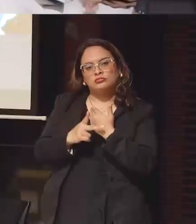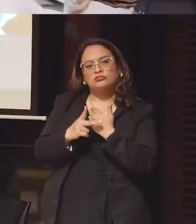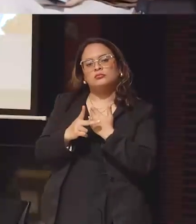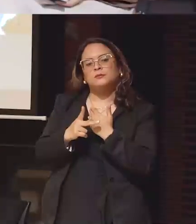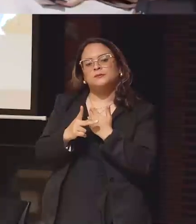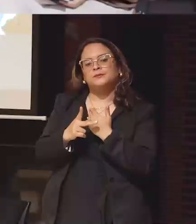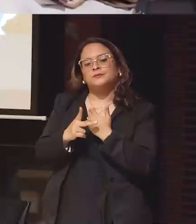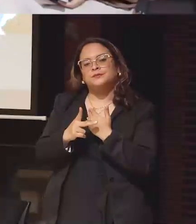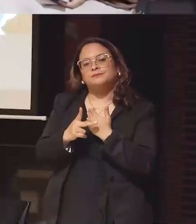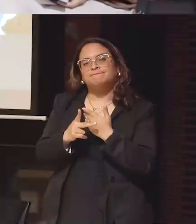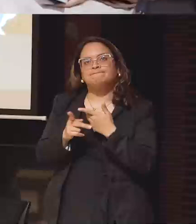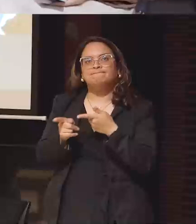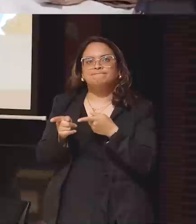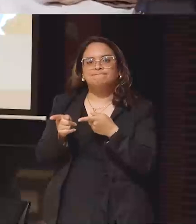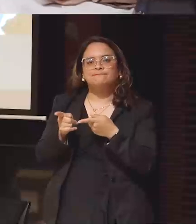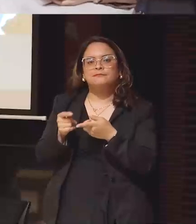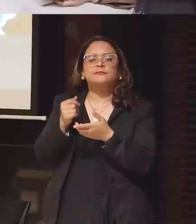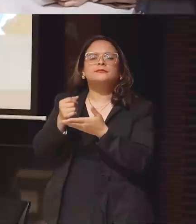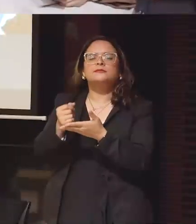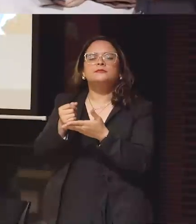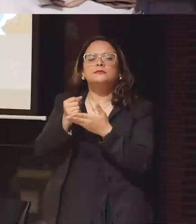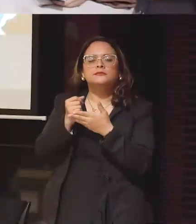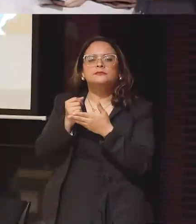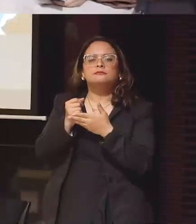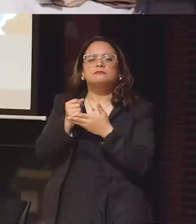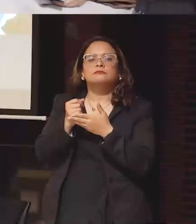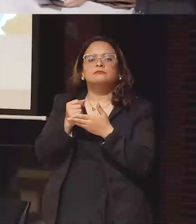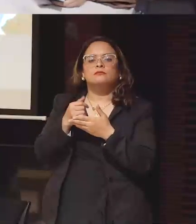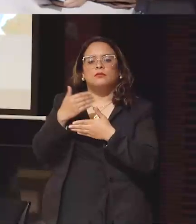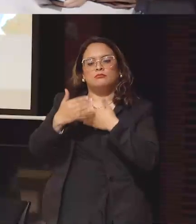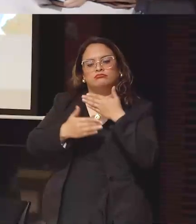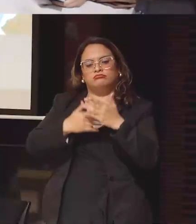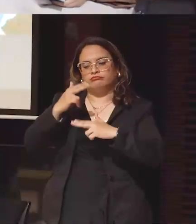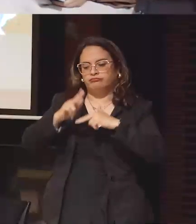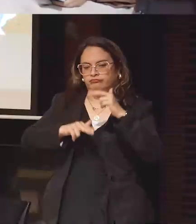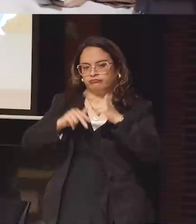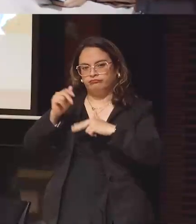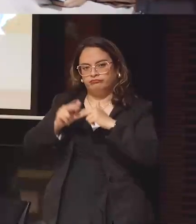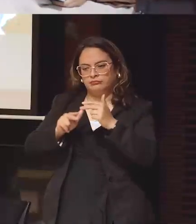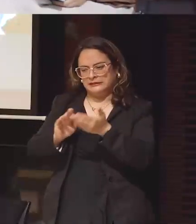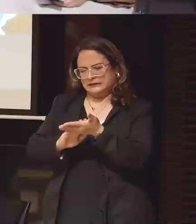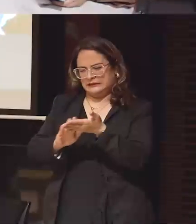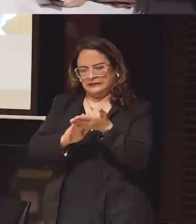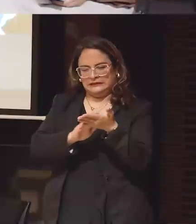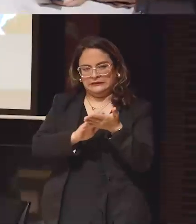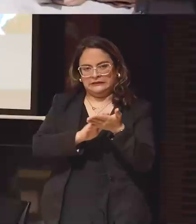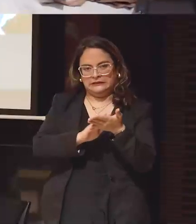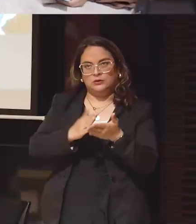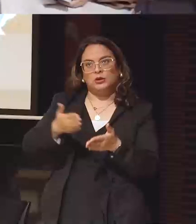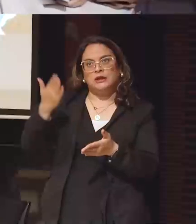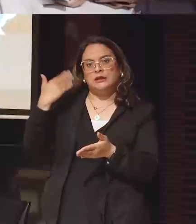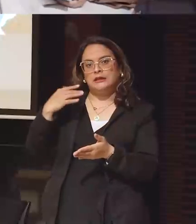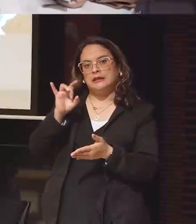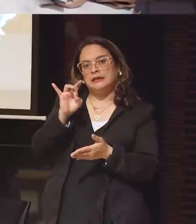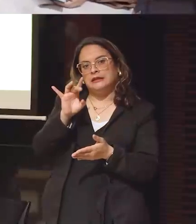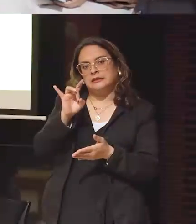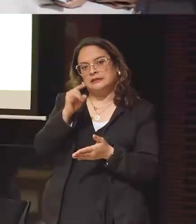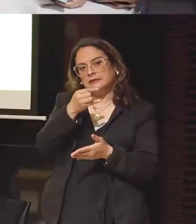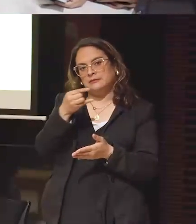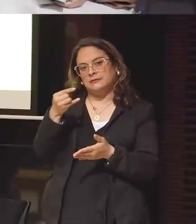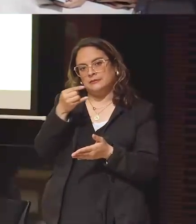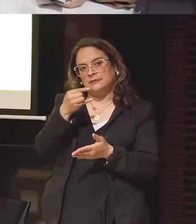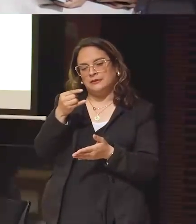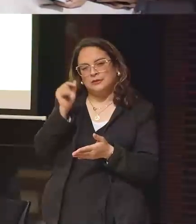estos que han logrado hacer construcción sobre lo construido, ¿no? El 15 de marzo, la administración de